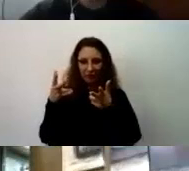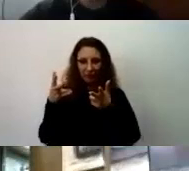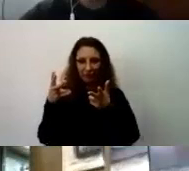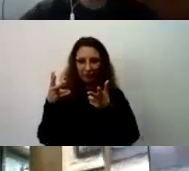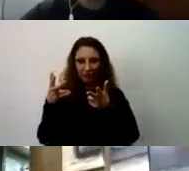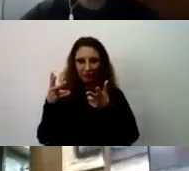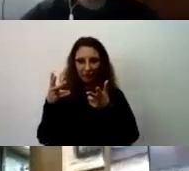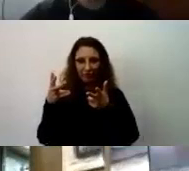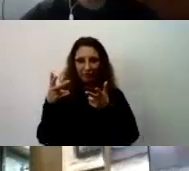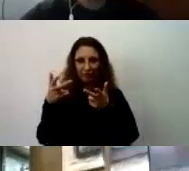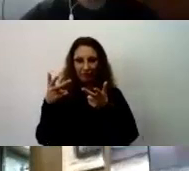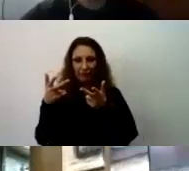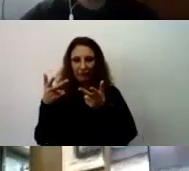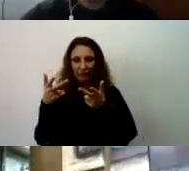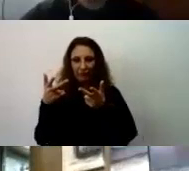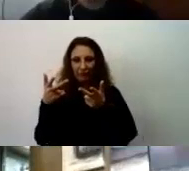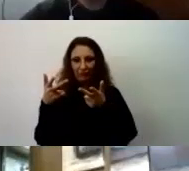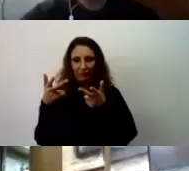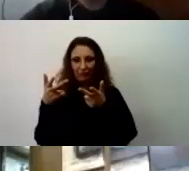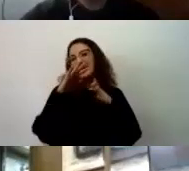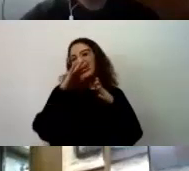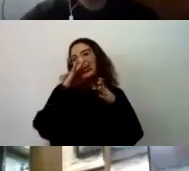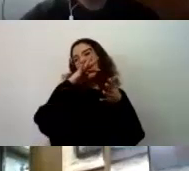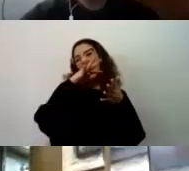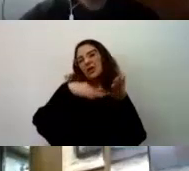con respecto a la teoría de las cuestiones abstractas,